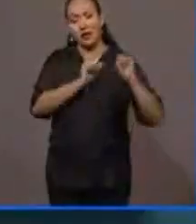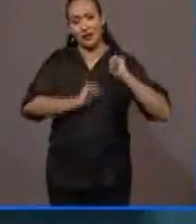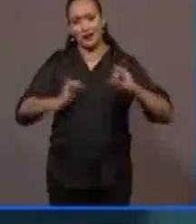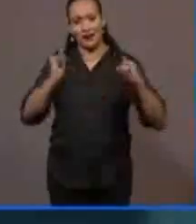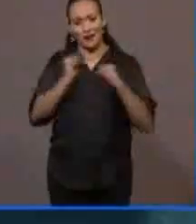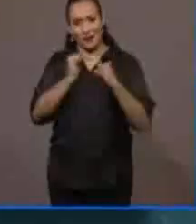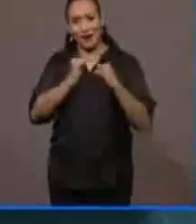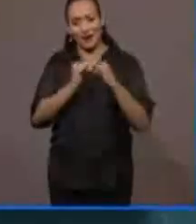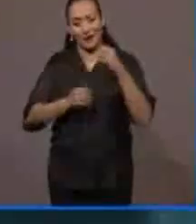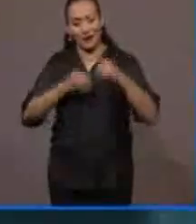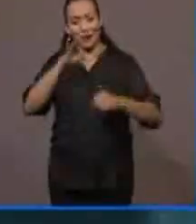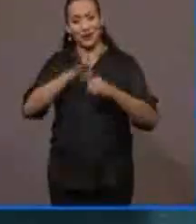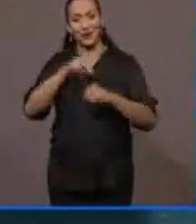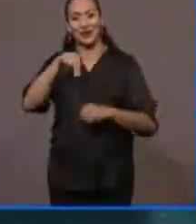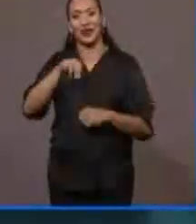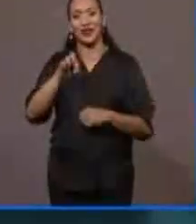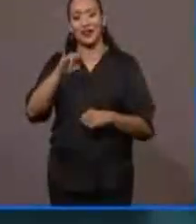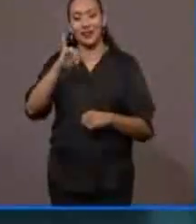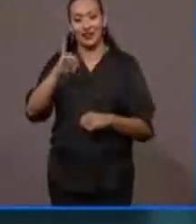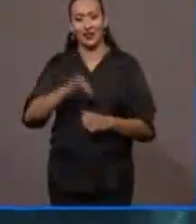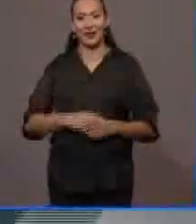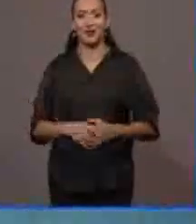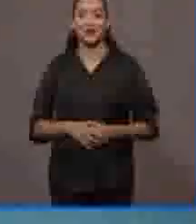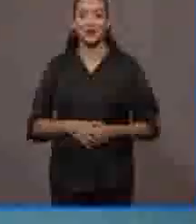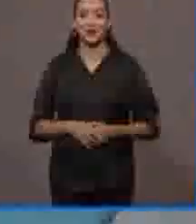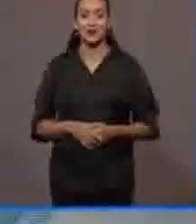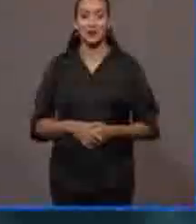Instituto Estatal Electoral, Neri Ruiz Arbizu.